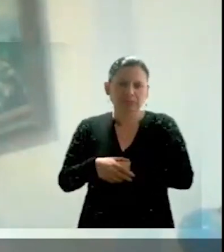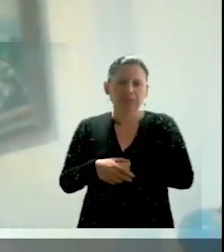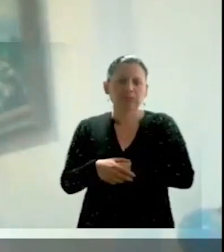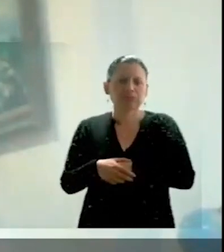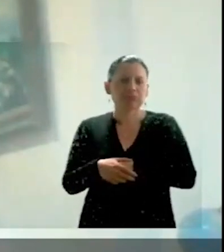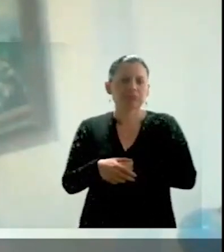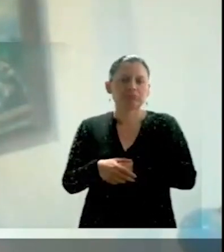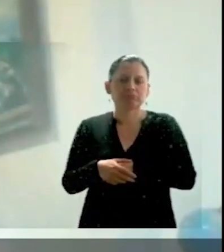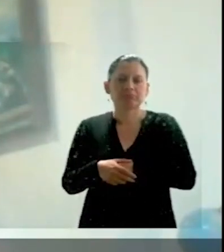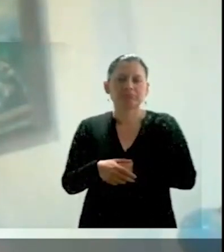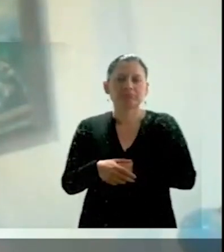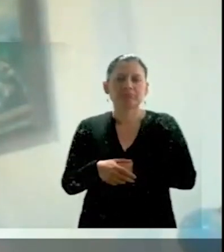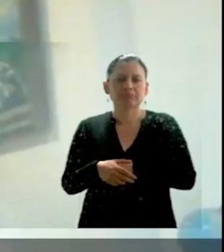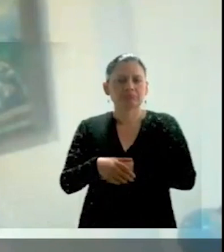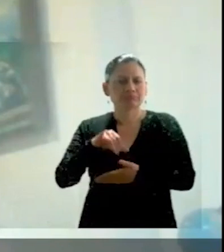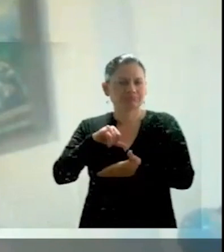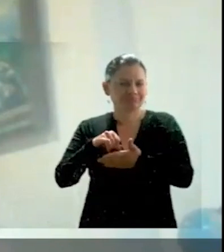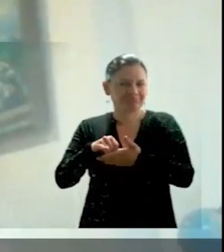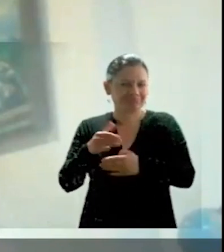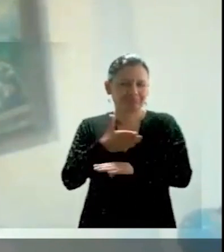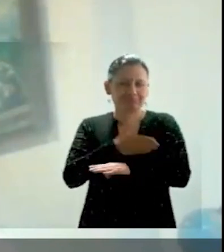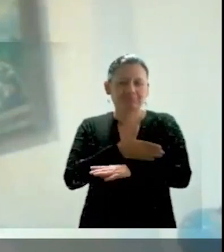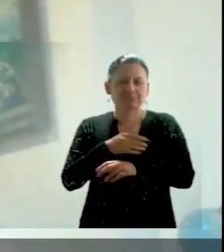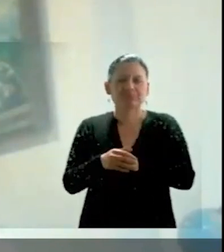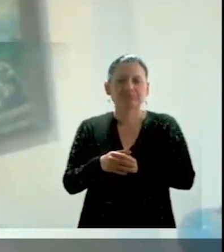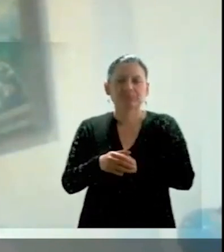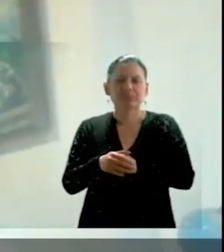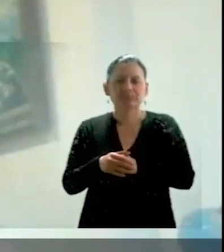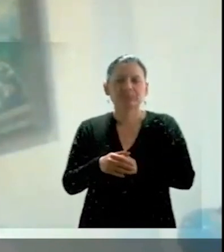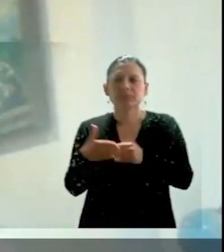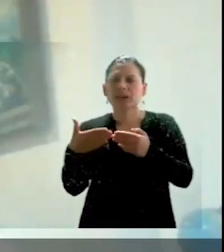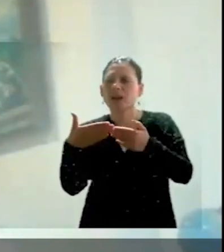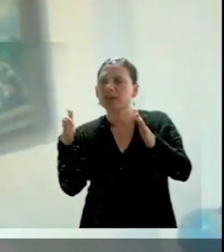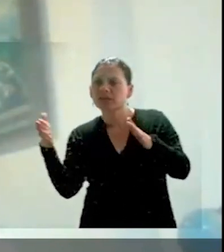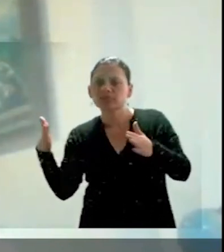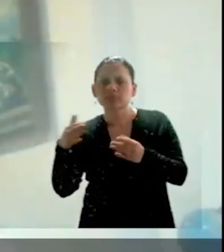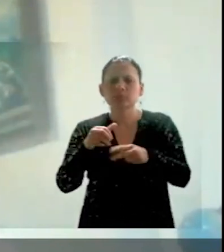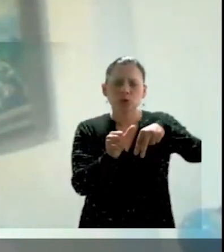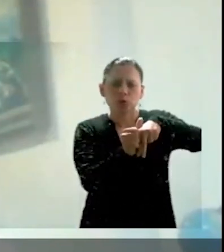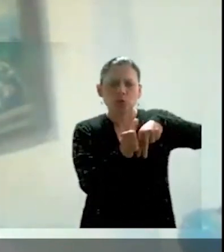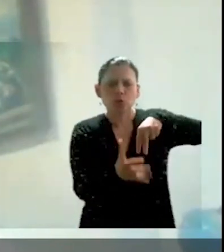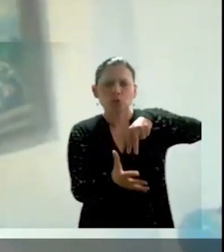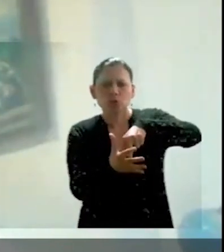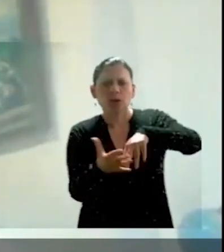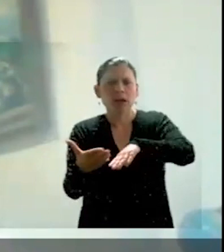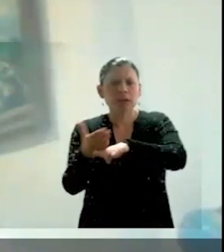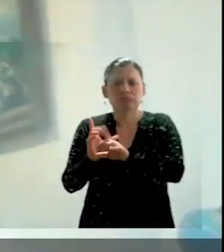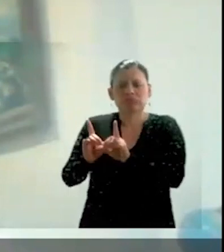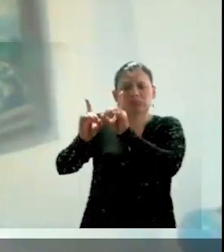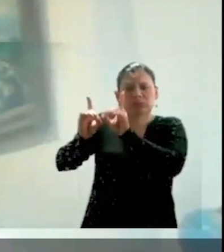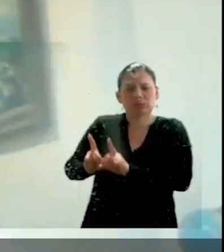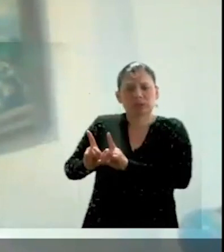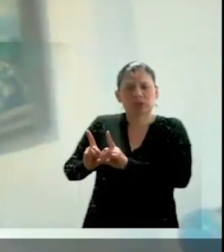acceder a esto que decíamos de la poder abrir las tutelas contra providencias judiciales